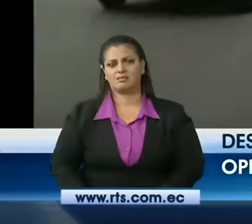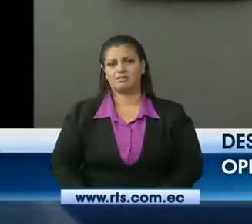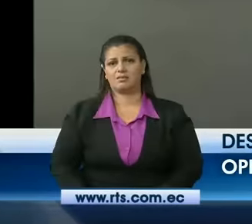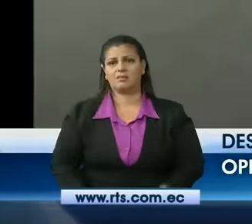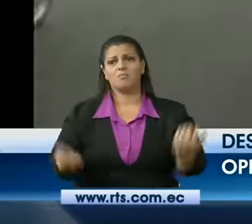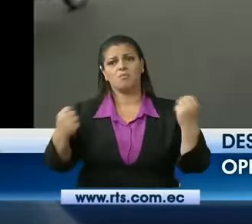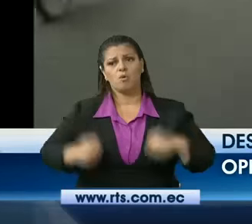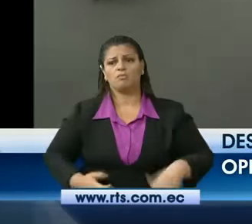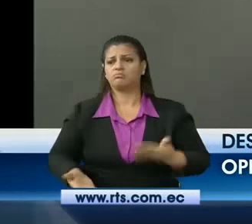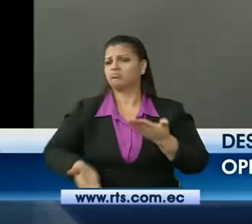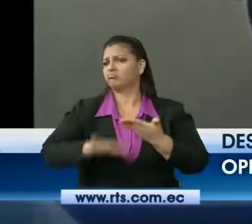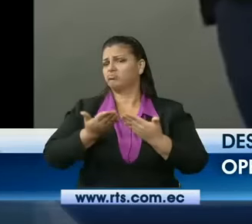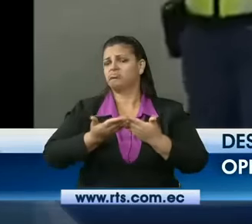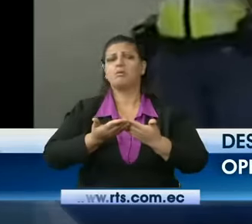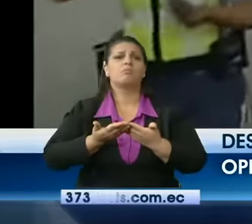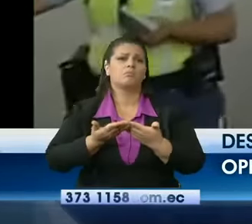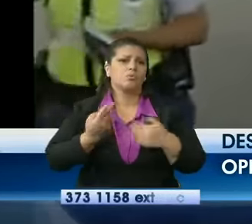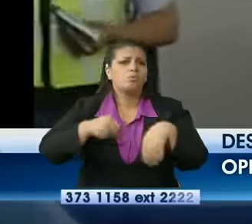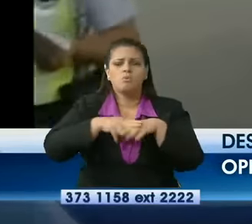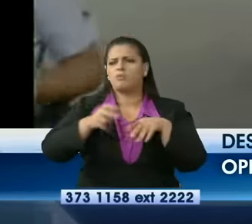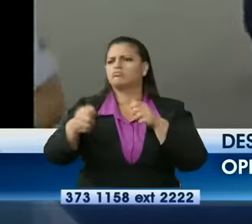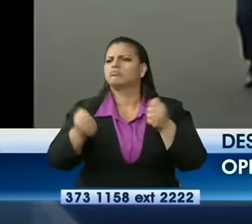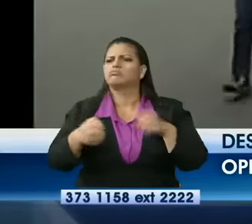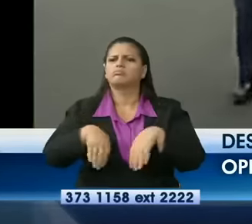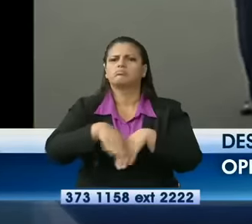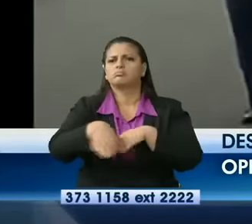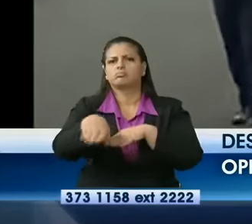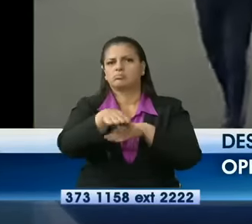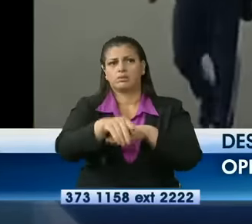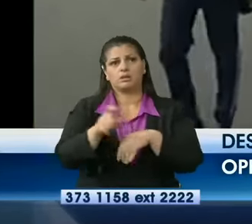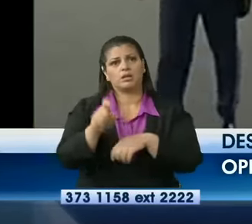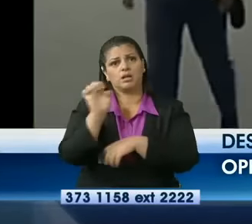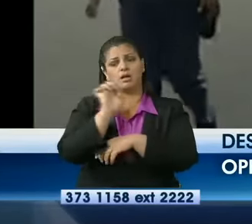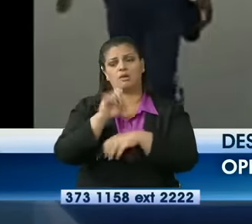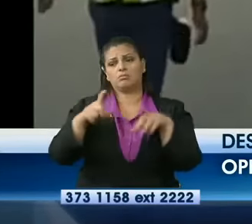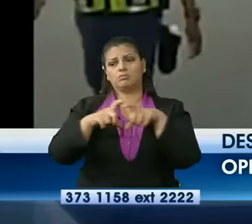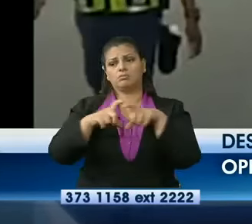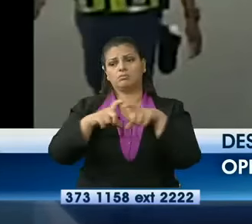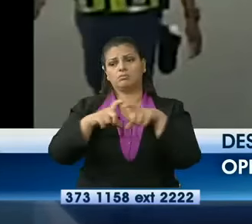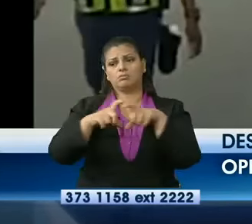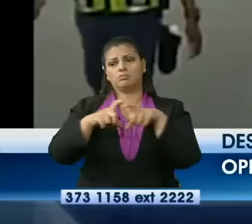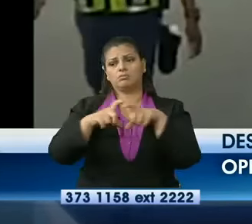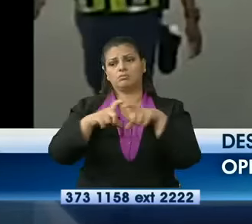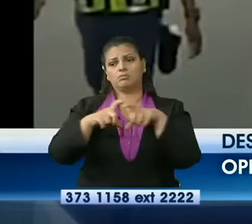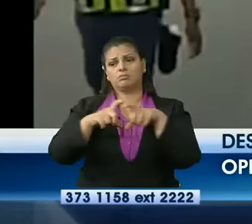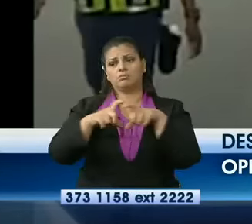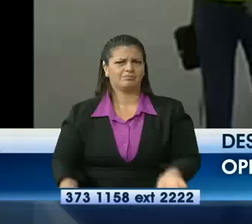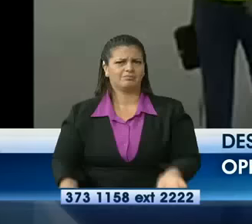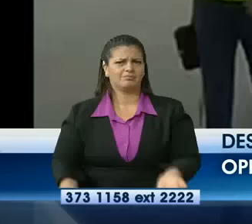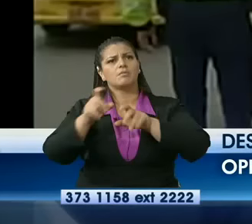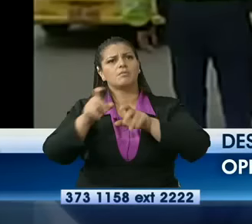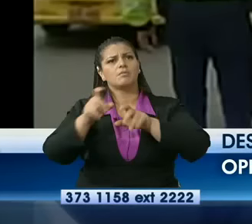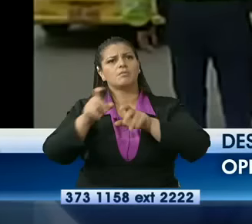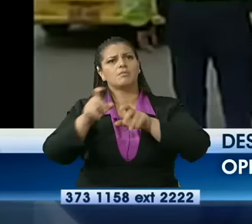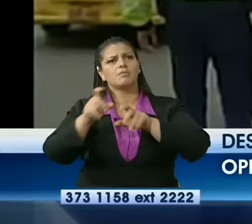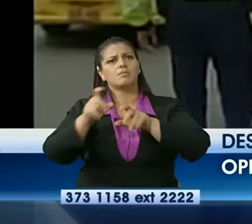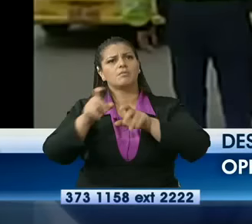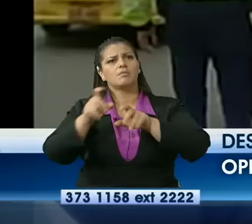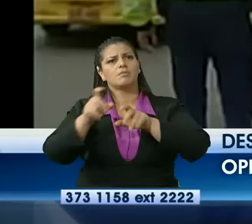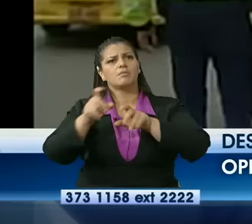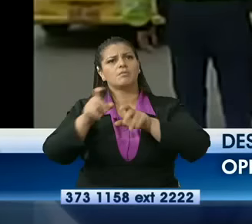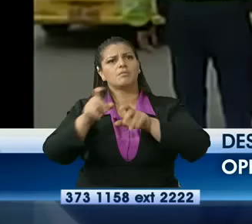haga como establece la ley, es decir, con su matrícula vigente, con las placas de identificación. Y eso no es pedirle nada, es decir, lo que queremos es que la ciudadanía también participe